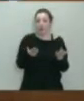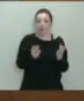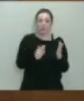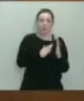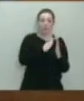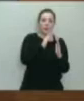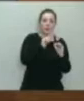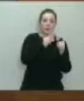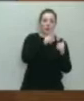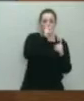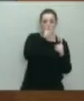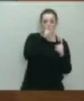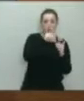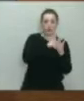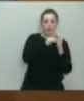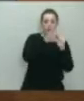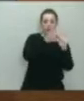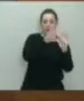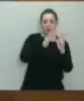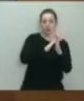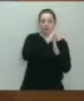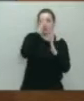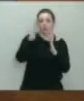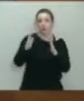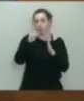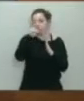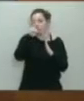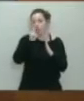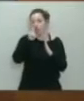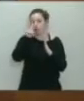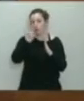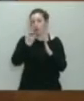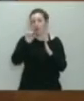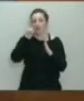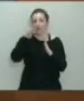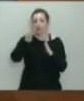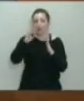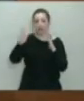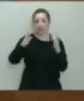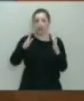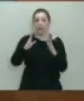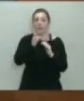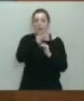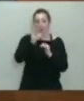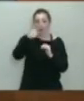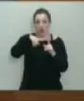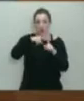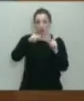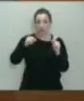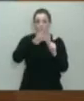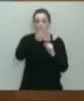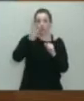año 2010 al 2013, la deuda en Asturias, ha aumentado un